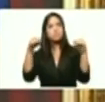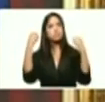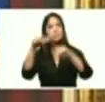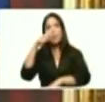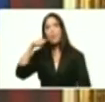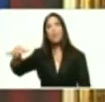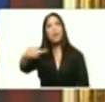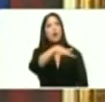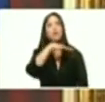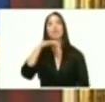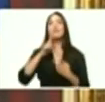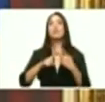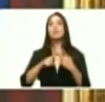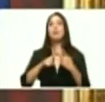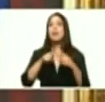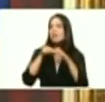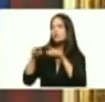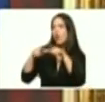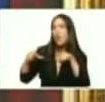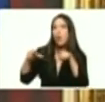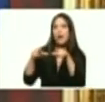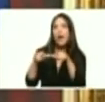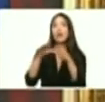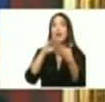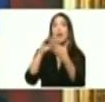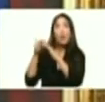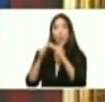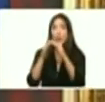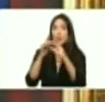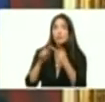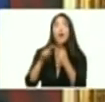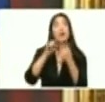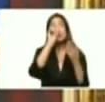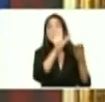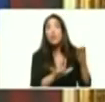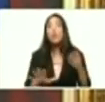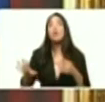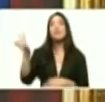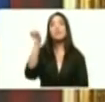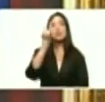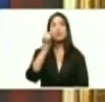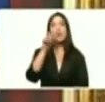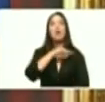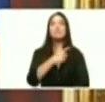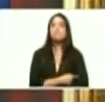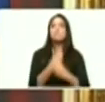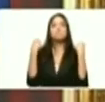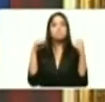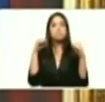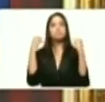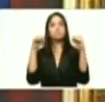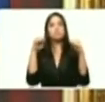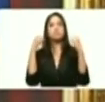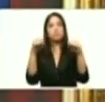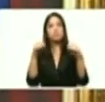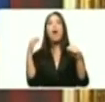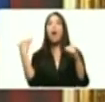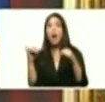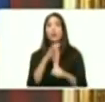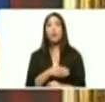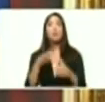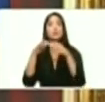político, local, regional, nacional. El poder político. Para eso están los consejos